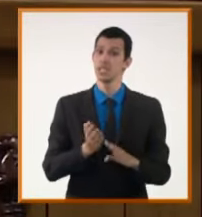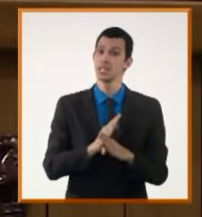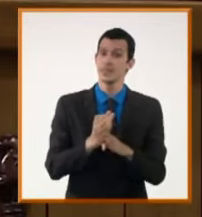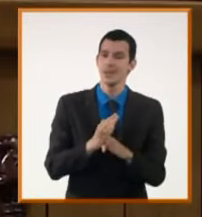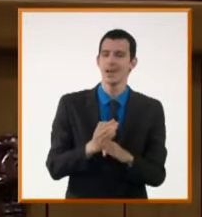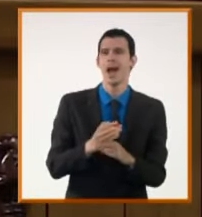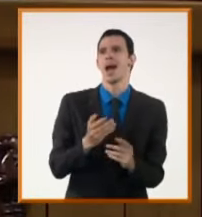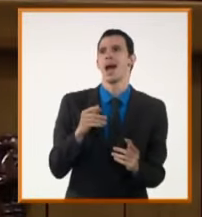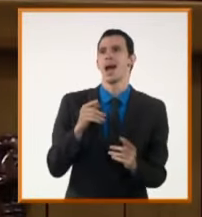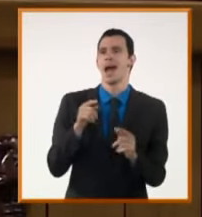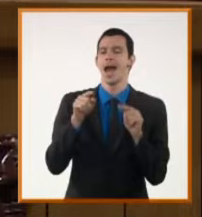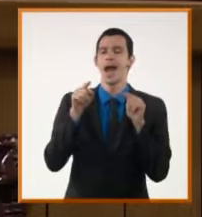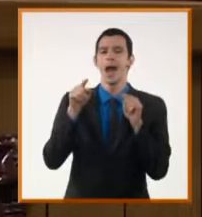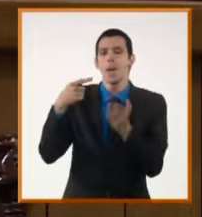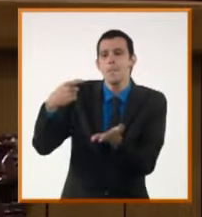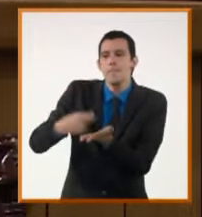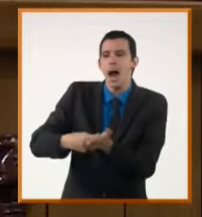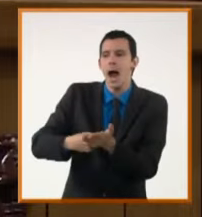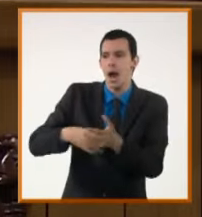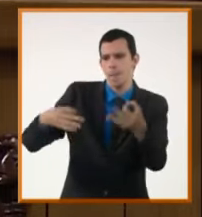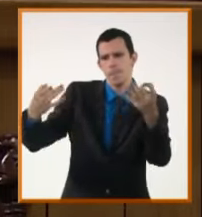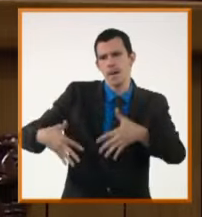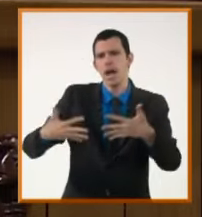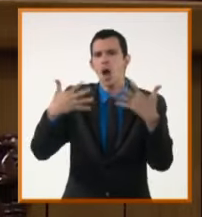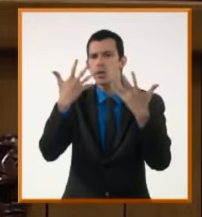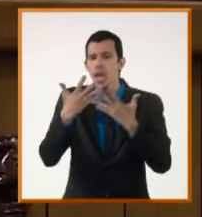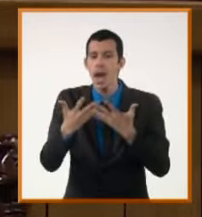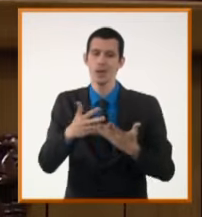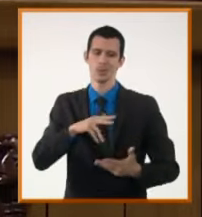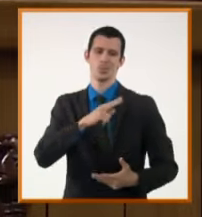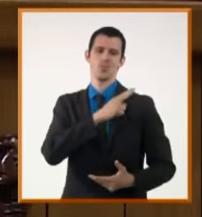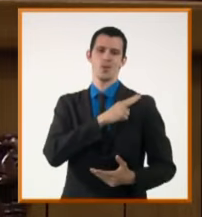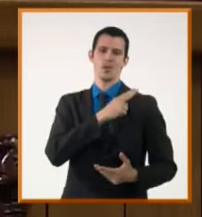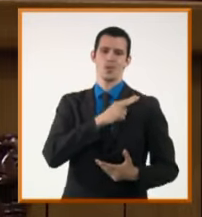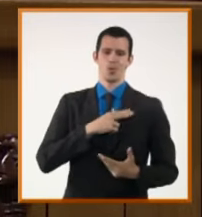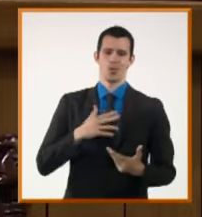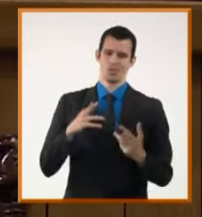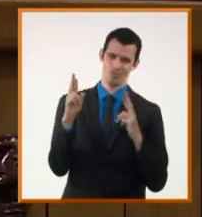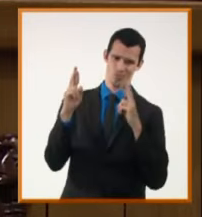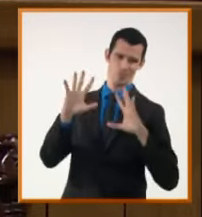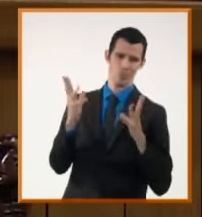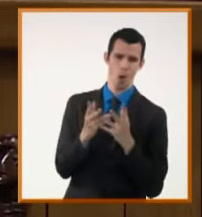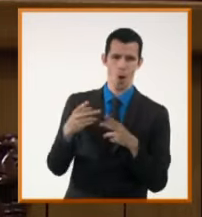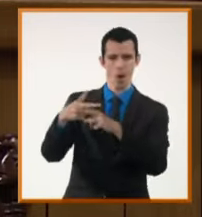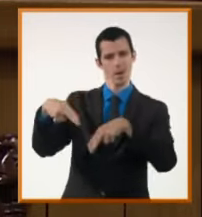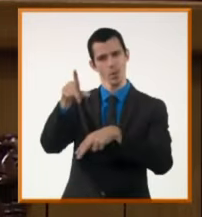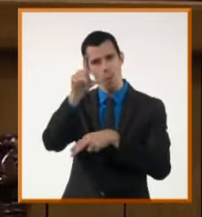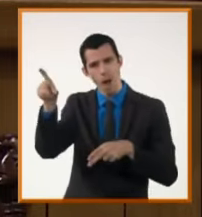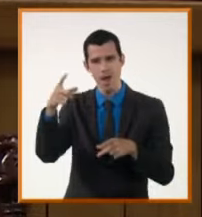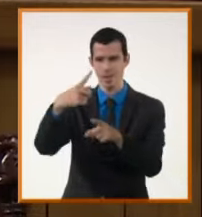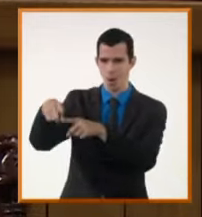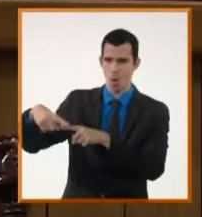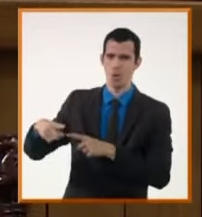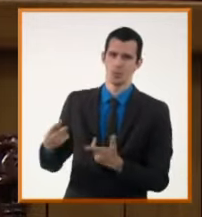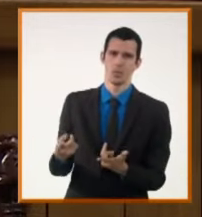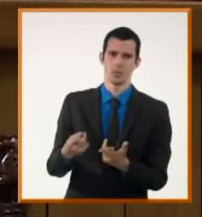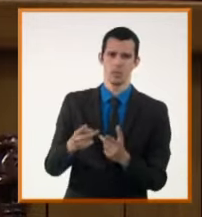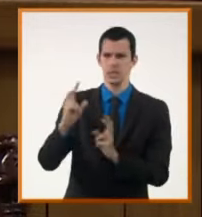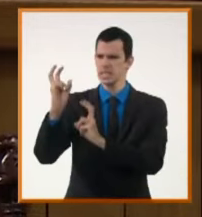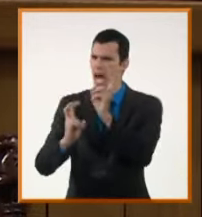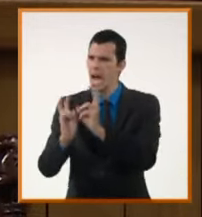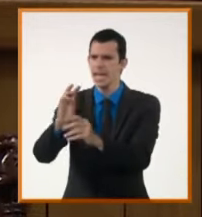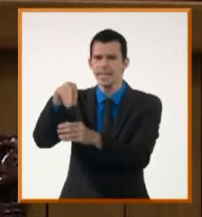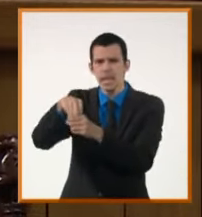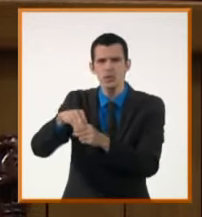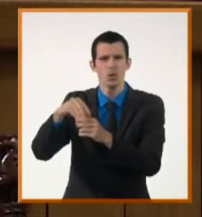los que tienen negocio, tienen grandes consumos, talleres, que realmente no son en muchos casos los que más